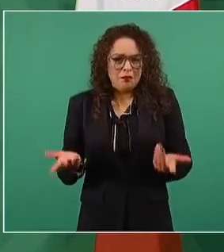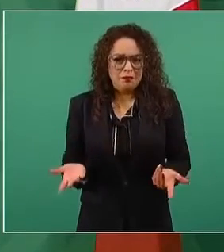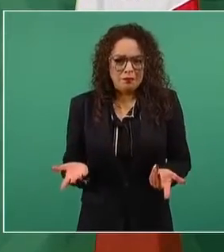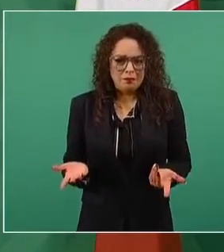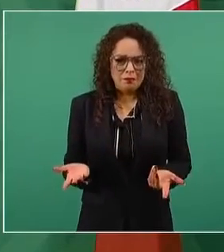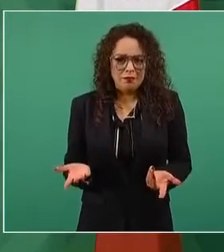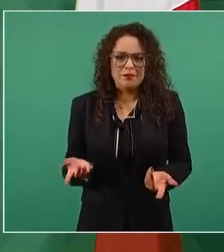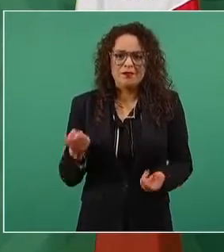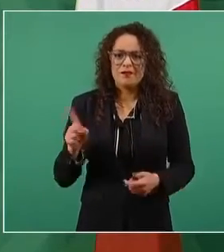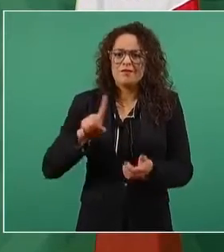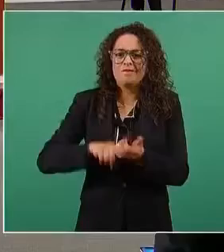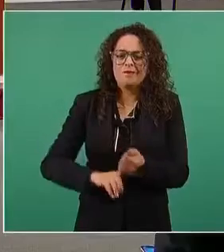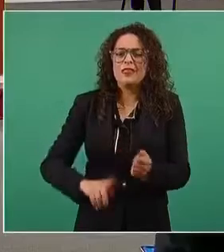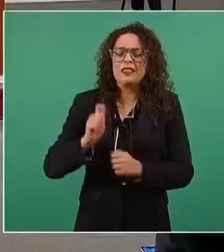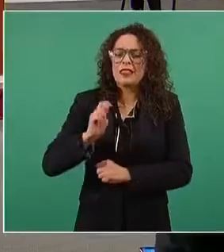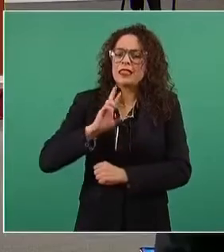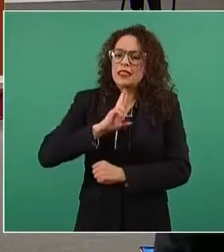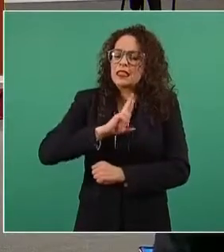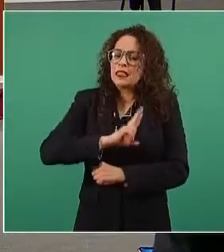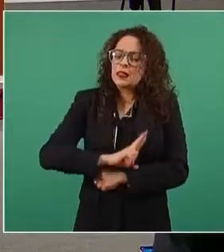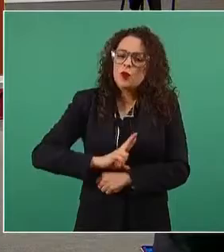por coraje.